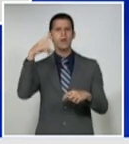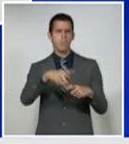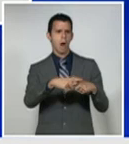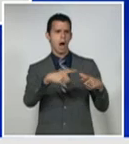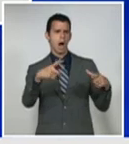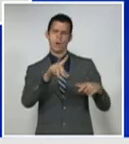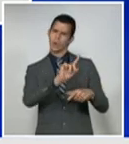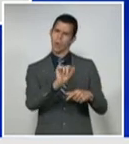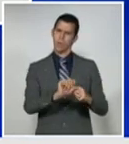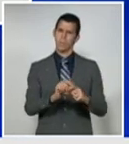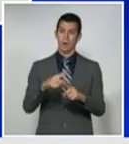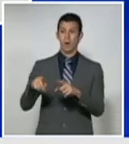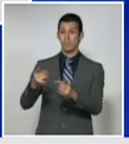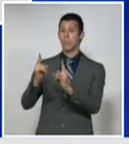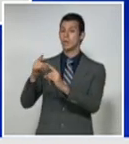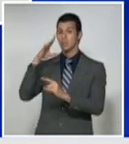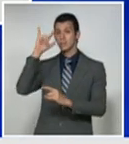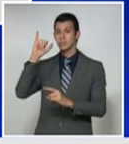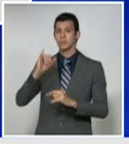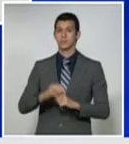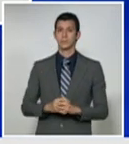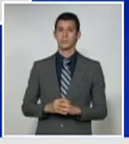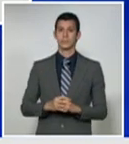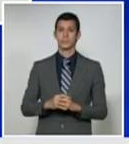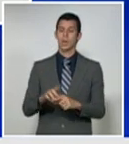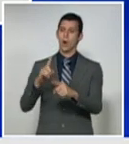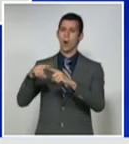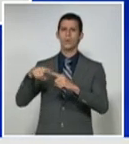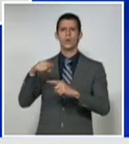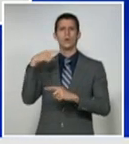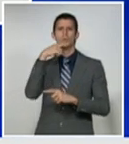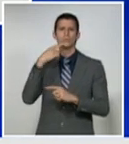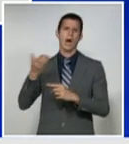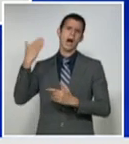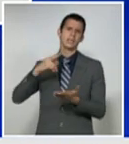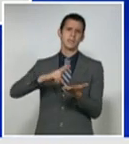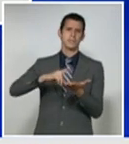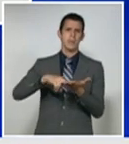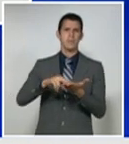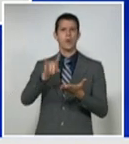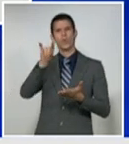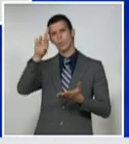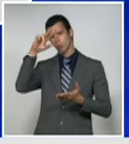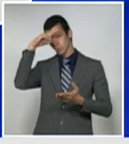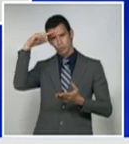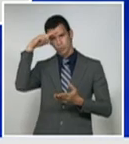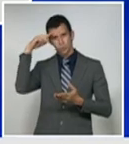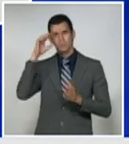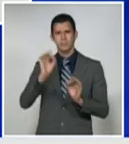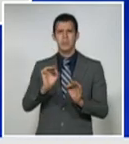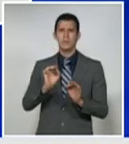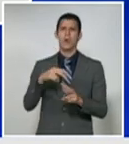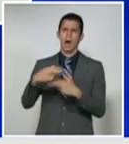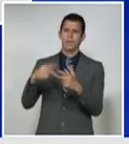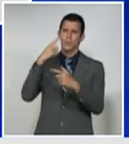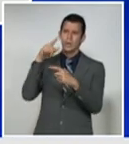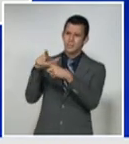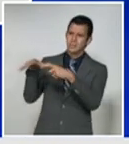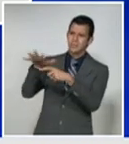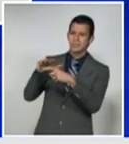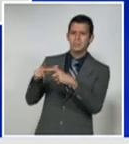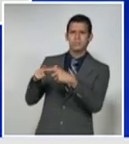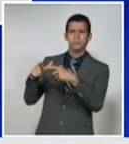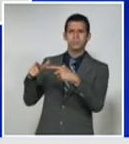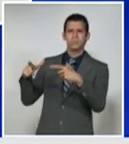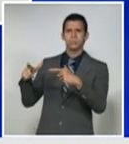Ucrania, Turquía, son los países que aportan el mayor número de casos. Estamos hablando de un día. Si